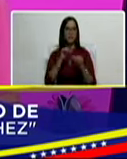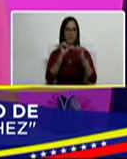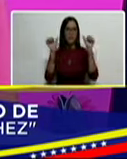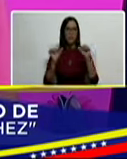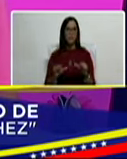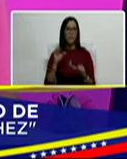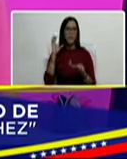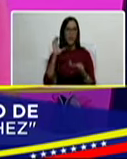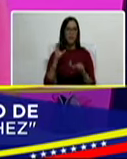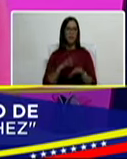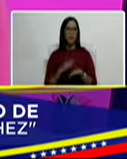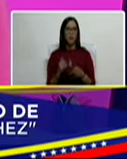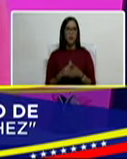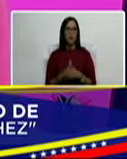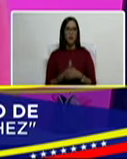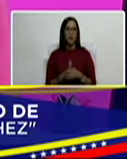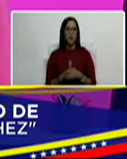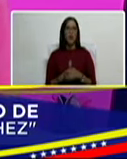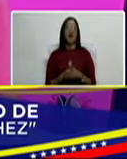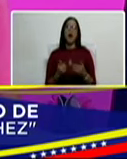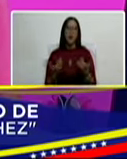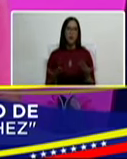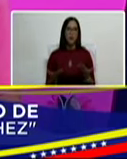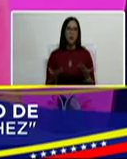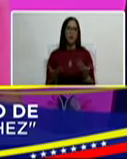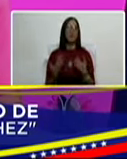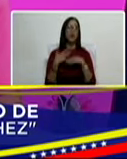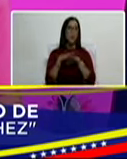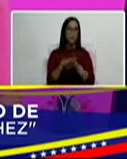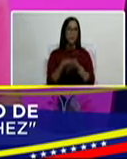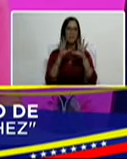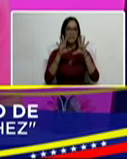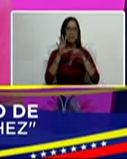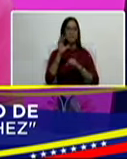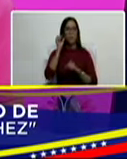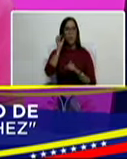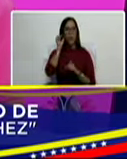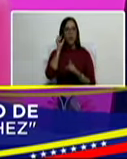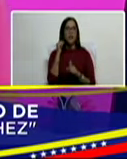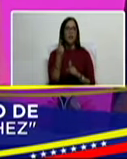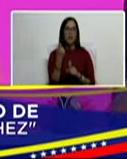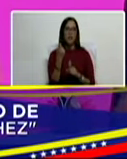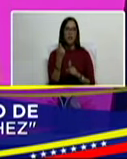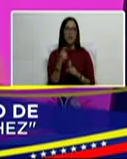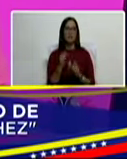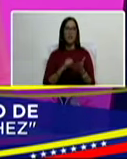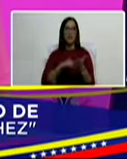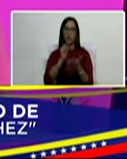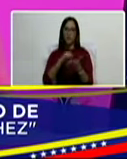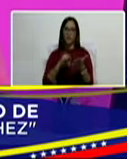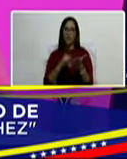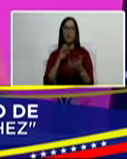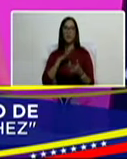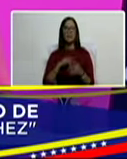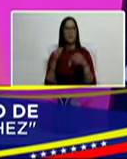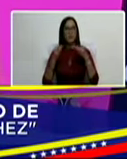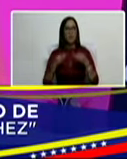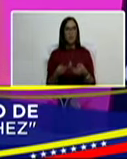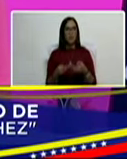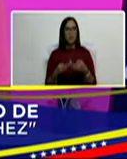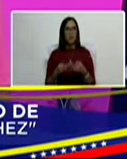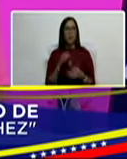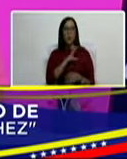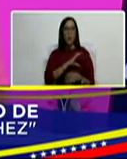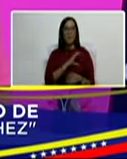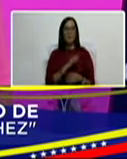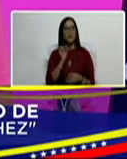patria, porque aunque incorporaron 15 mujeres, les falta confirmar, pero estamos seguras que los comités